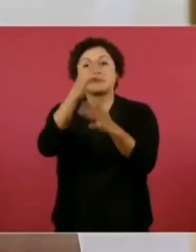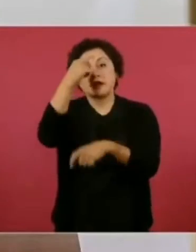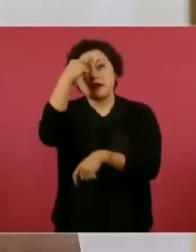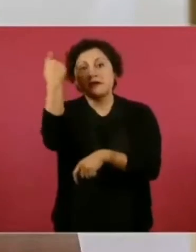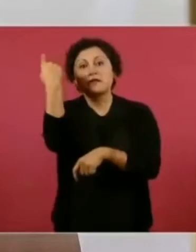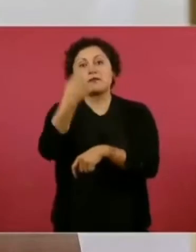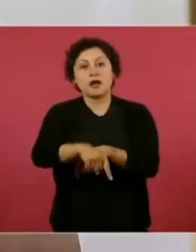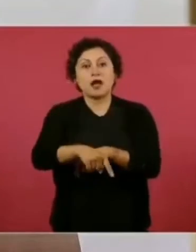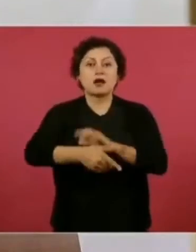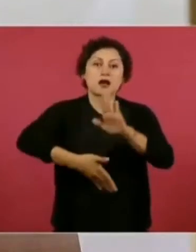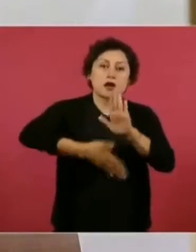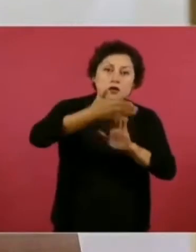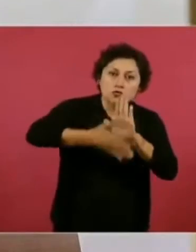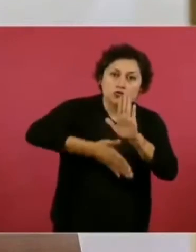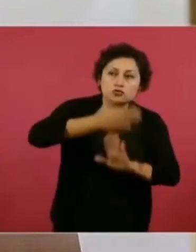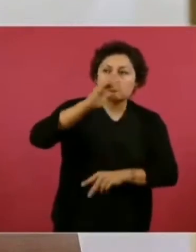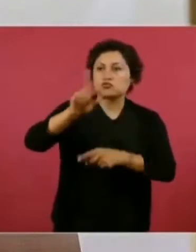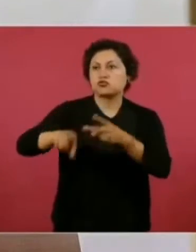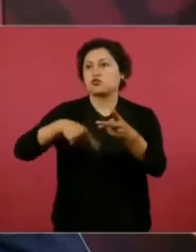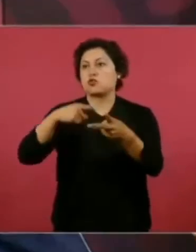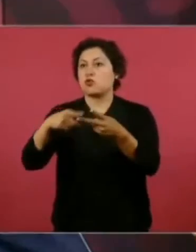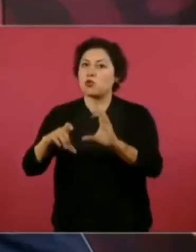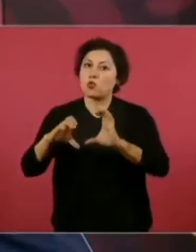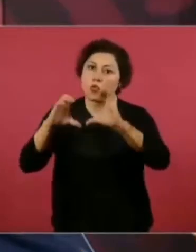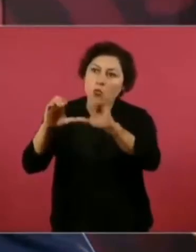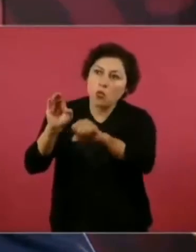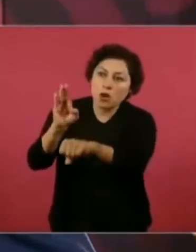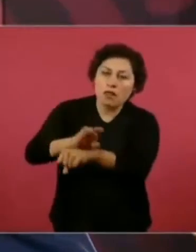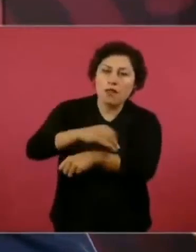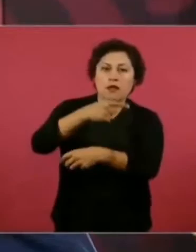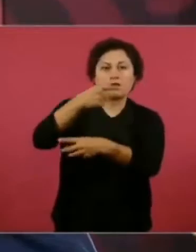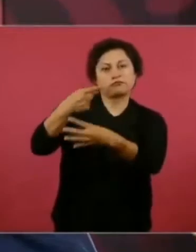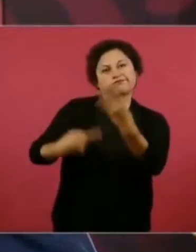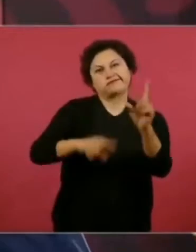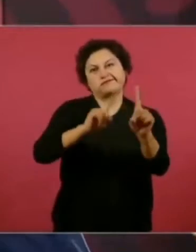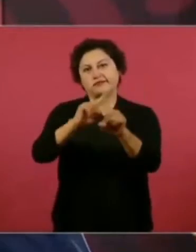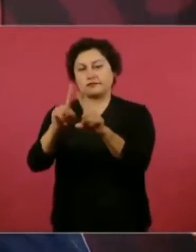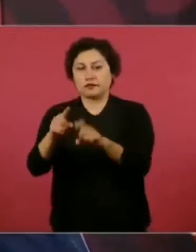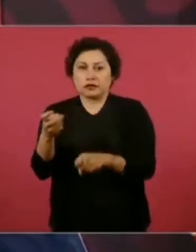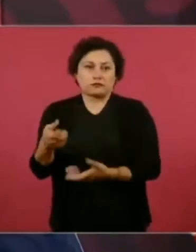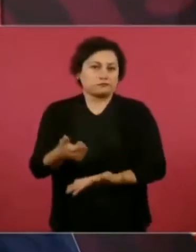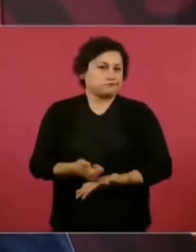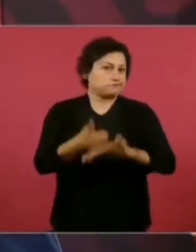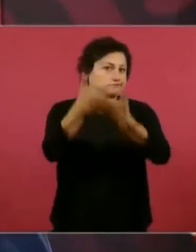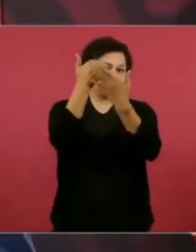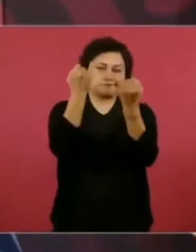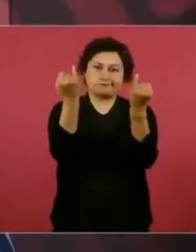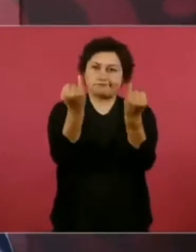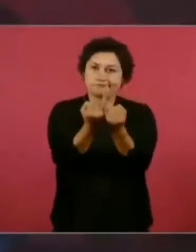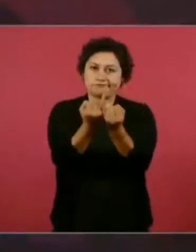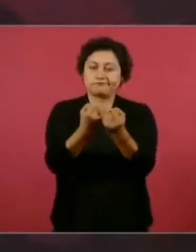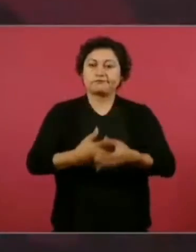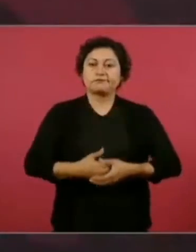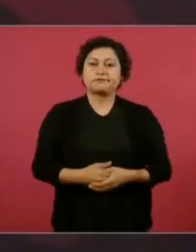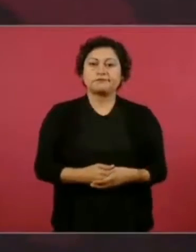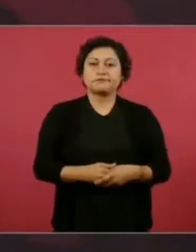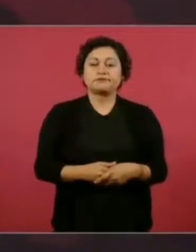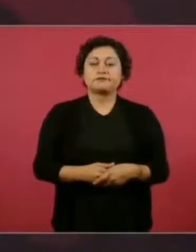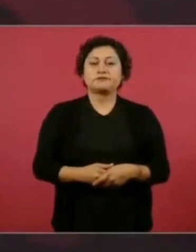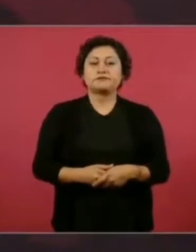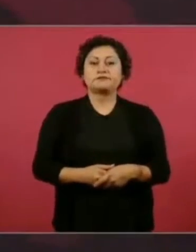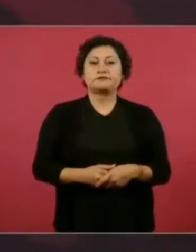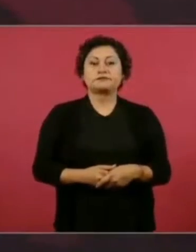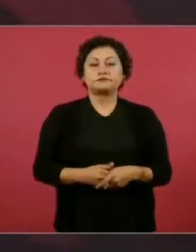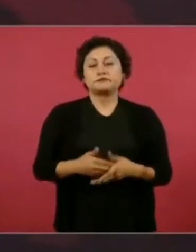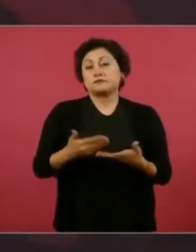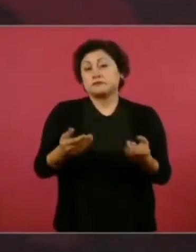Entonces eso fue de mucha ayuda. Ayudó mucho la